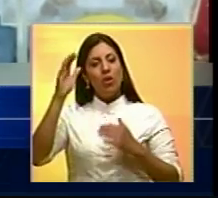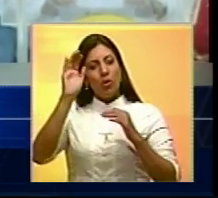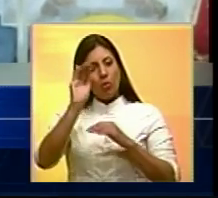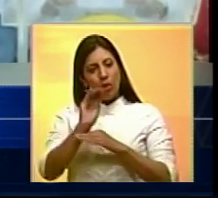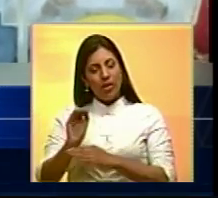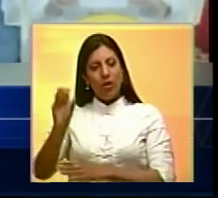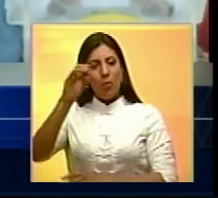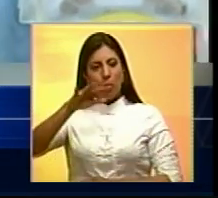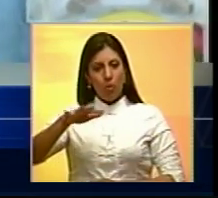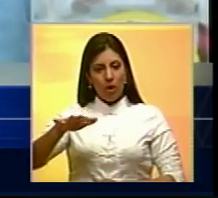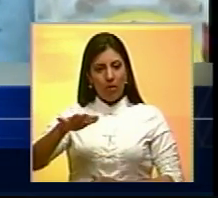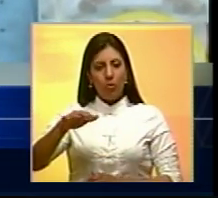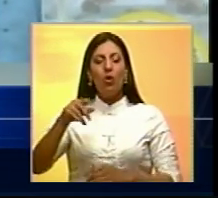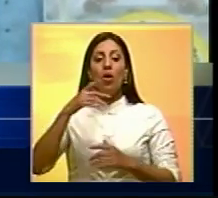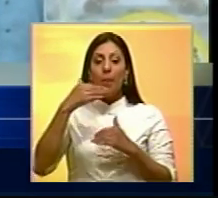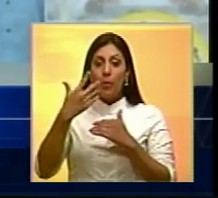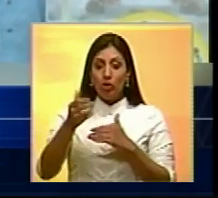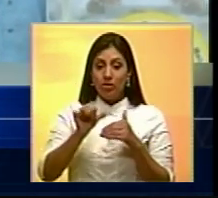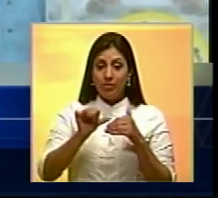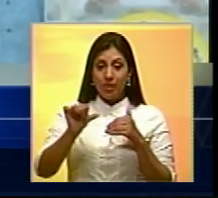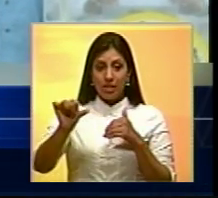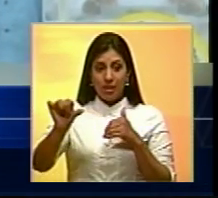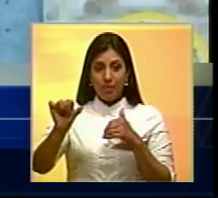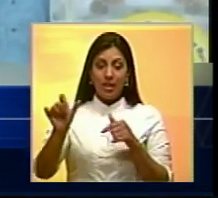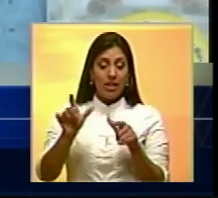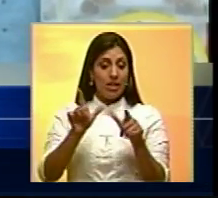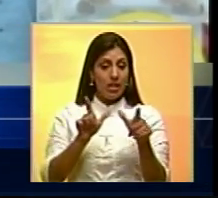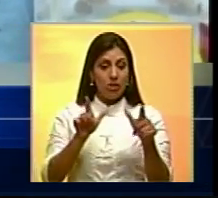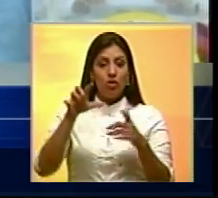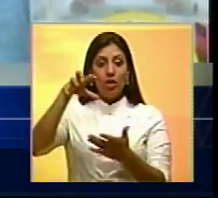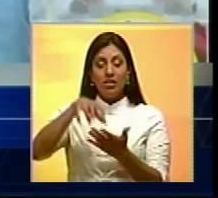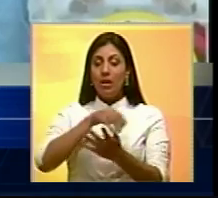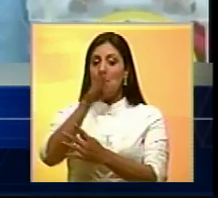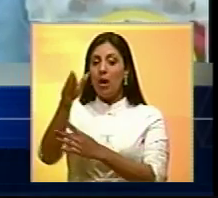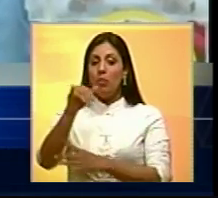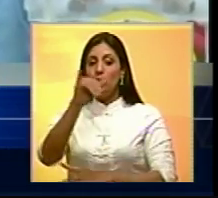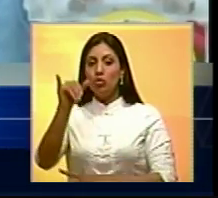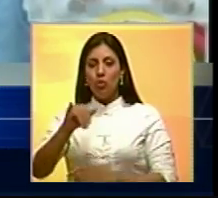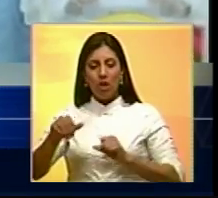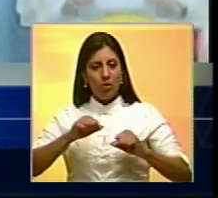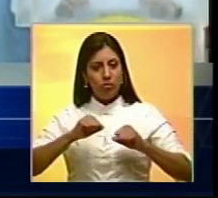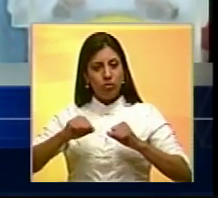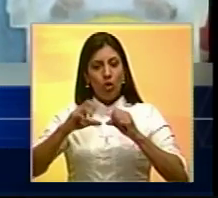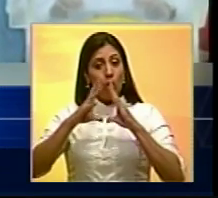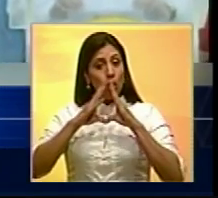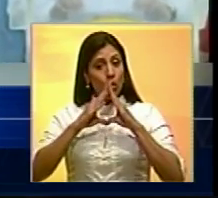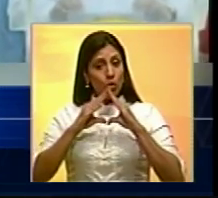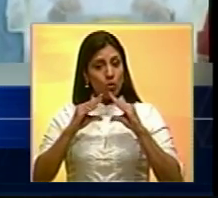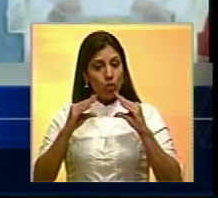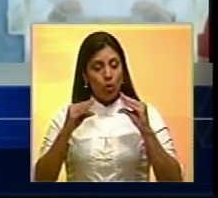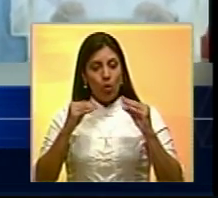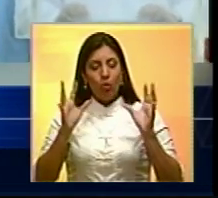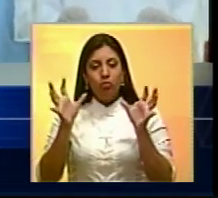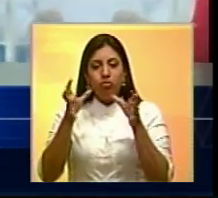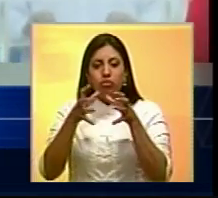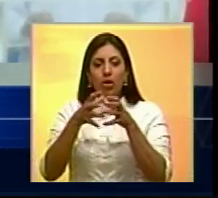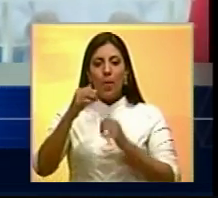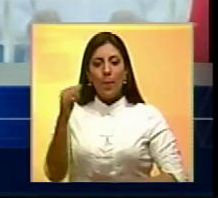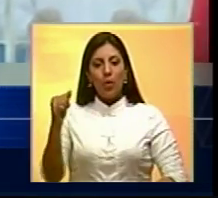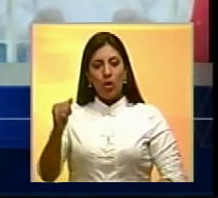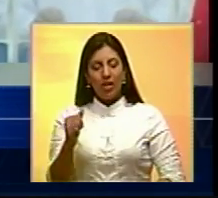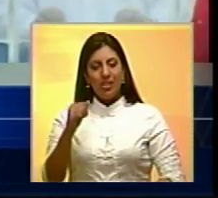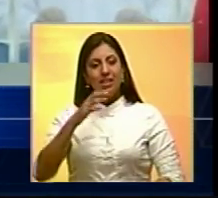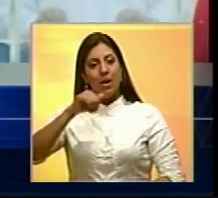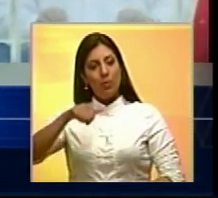del pueblo. La próxima semana estaremos en el estado Zulia activando la mancomunidad de policía del